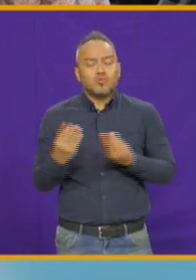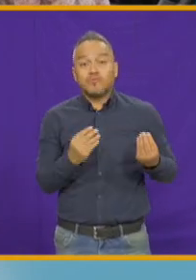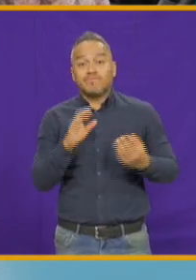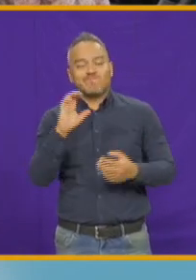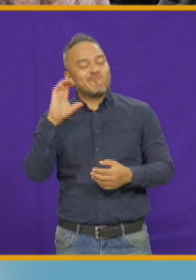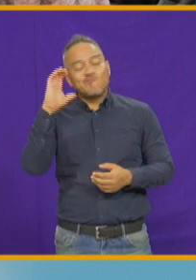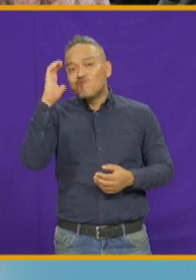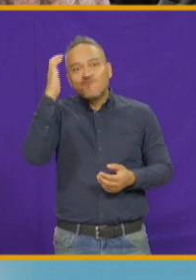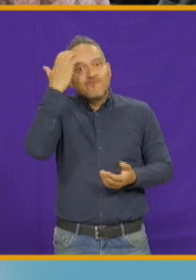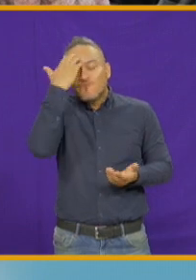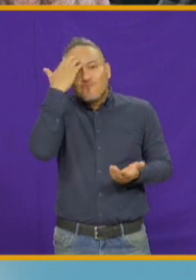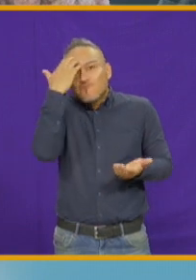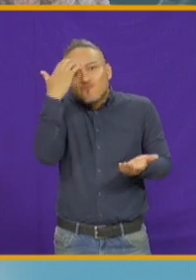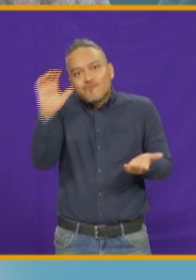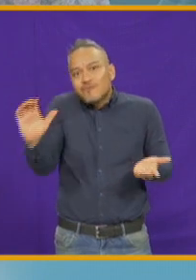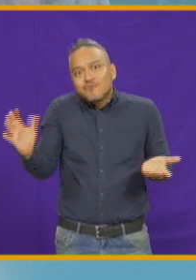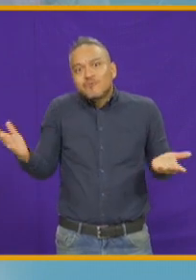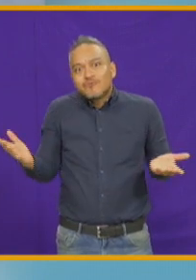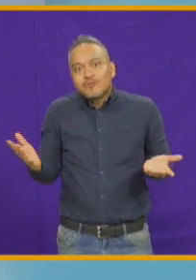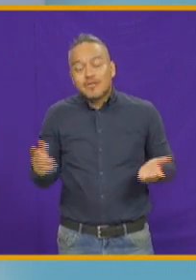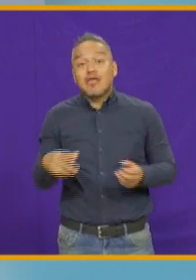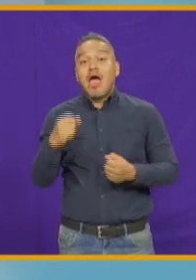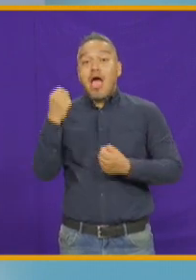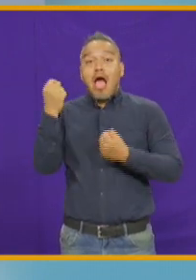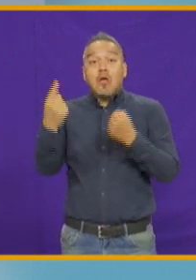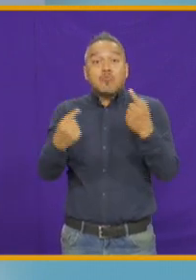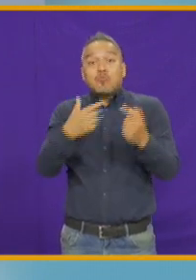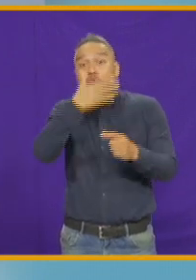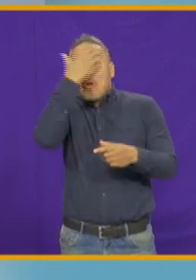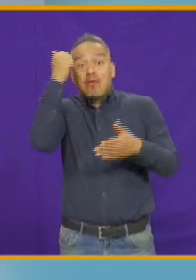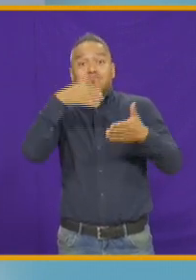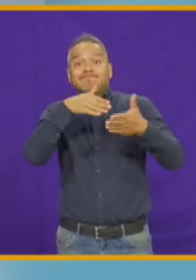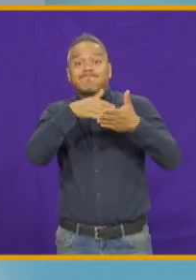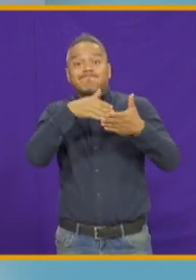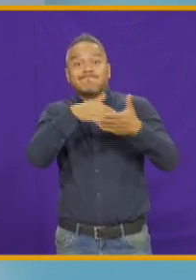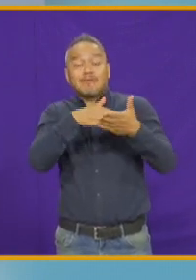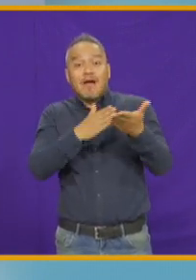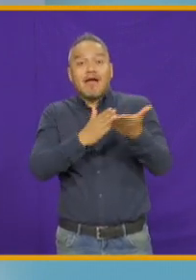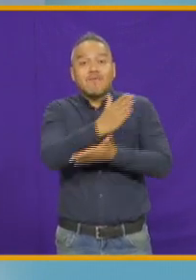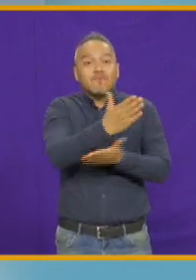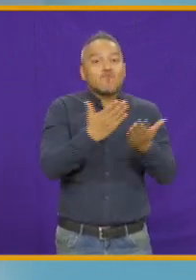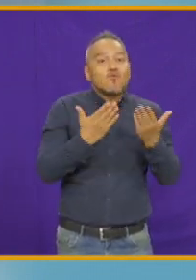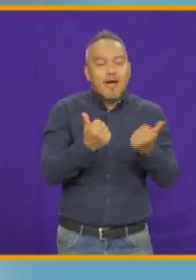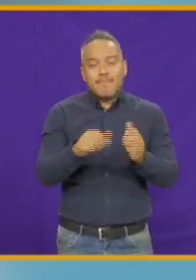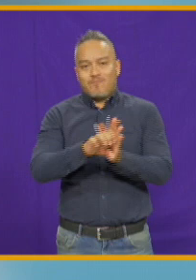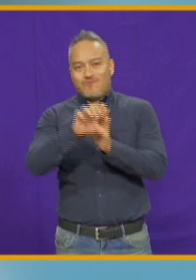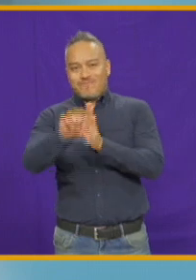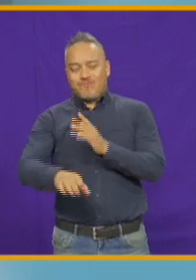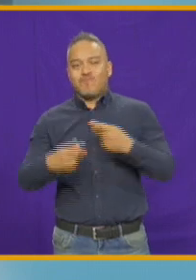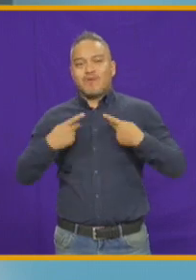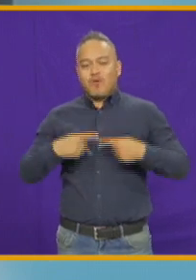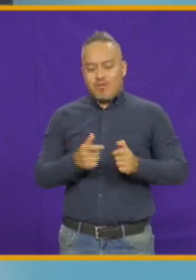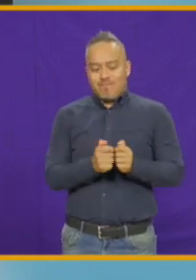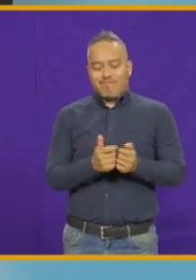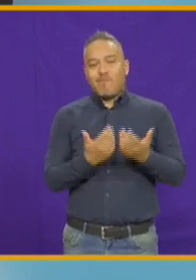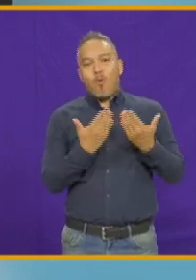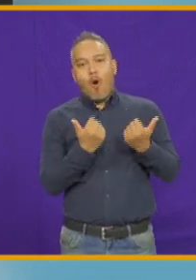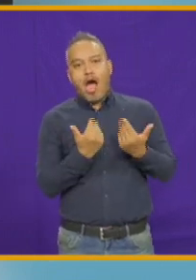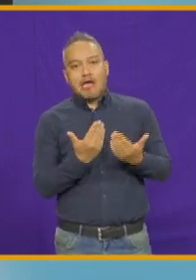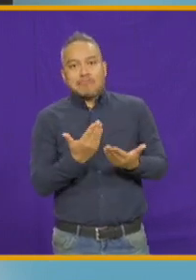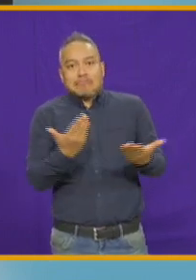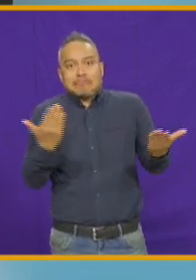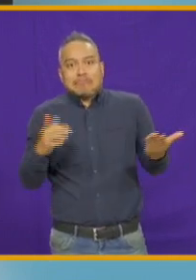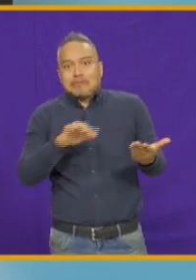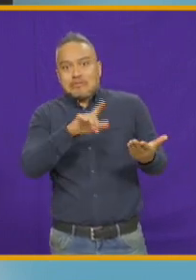no por gusto sino muchos por necesidad quien no tiene un teléfono o quien no lo tenía Pues ahora lo tiene pero a lo